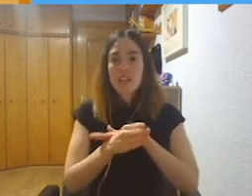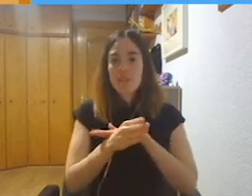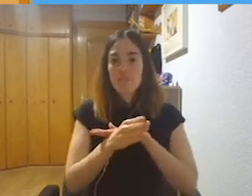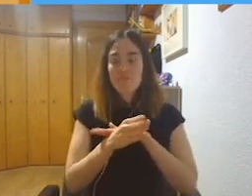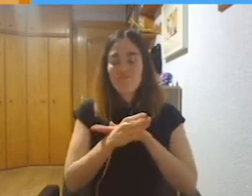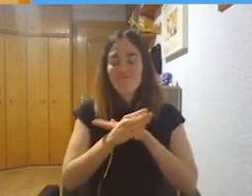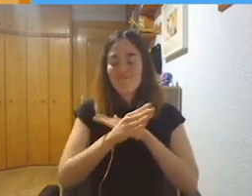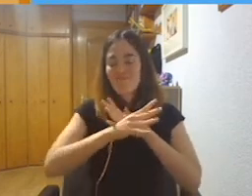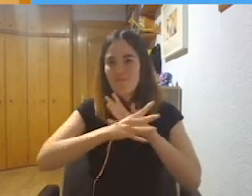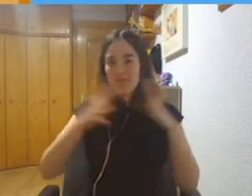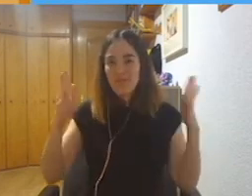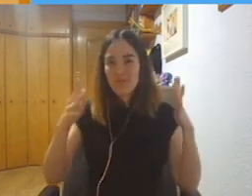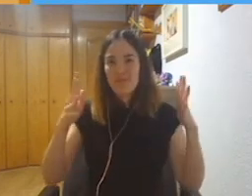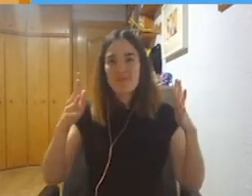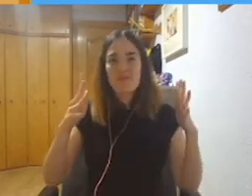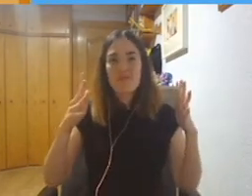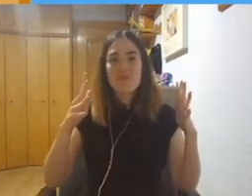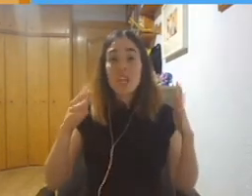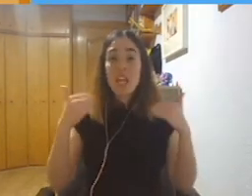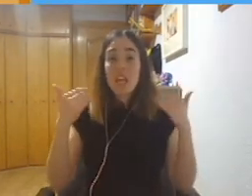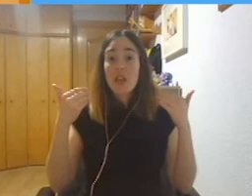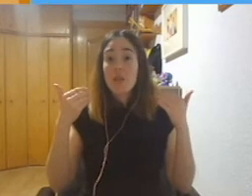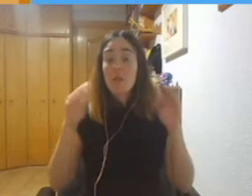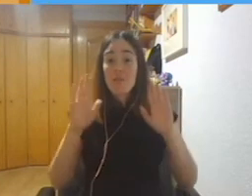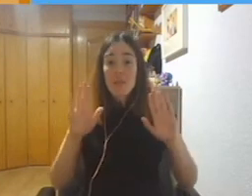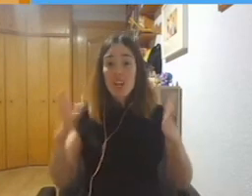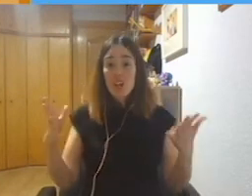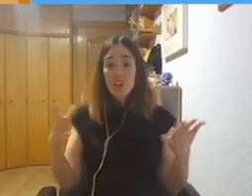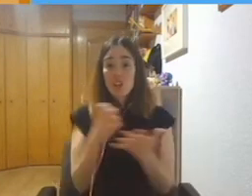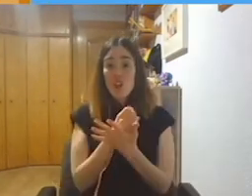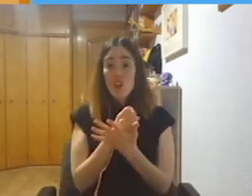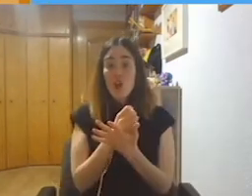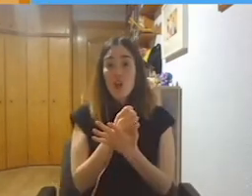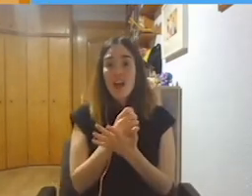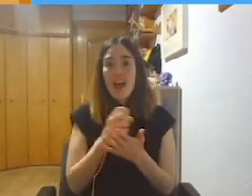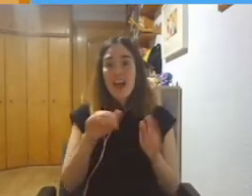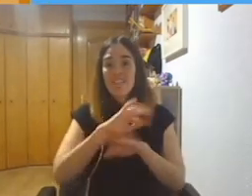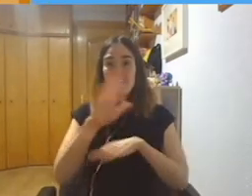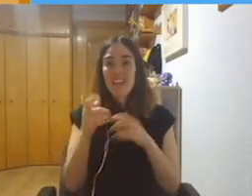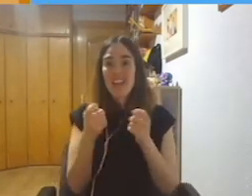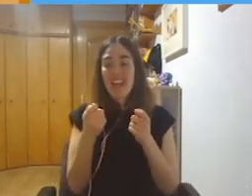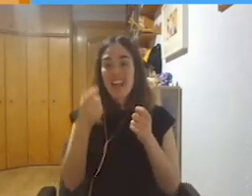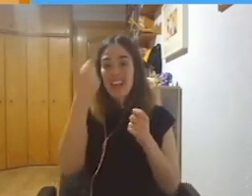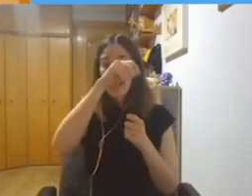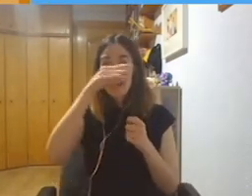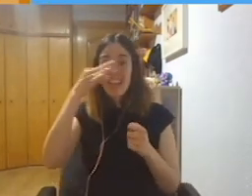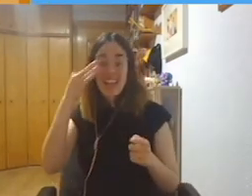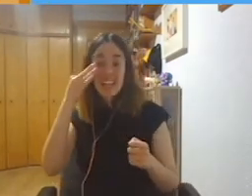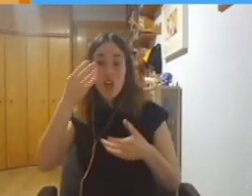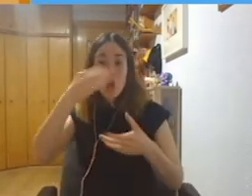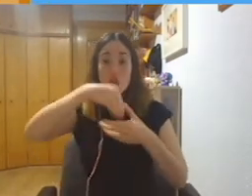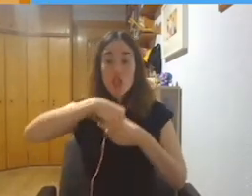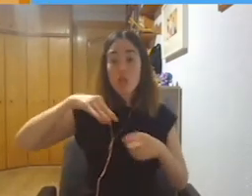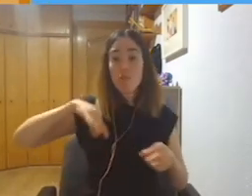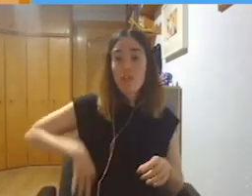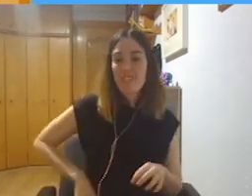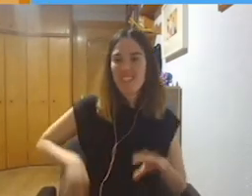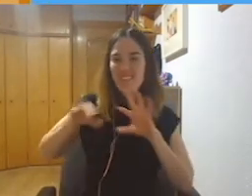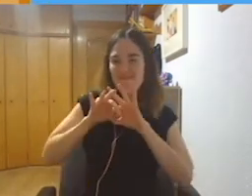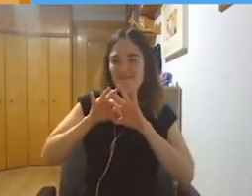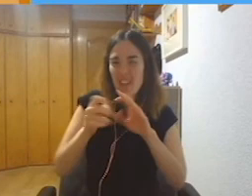es enorme. Y sin embargo, de todo eso había muy poquito relacionado con el género en esta